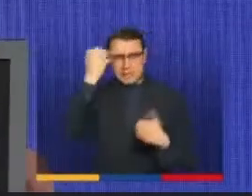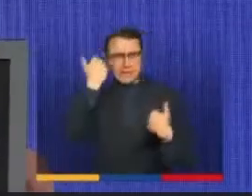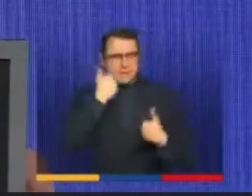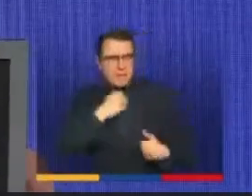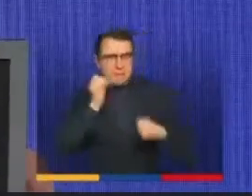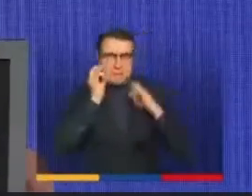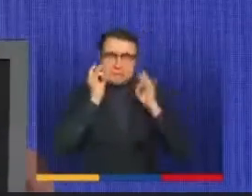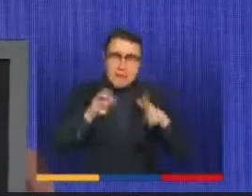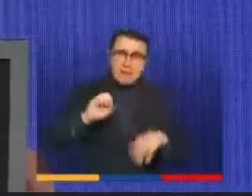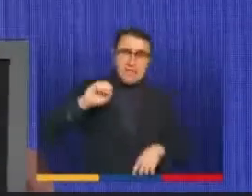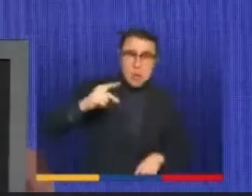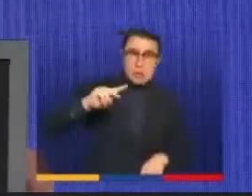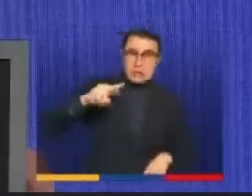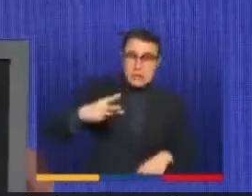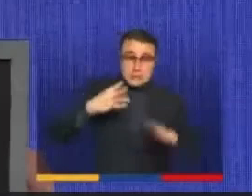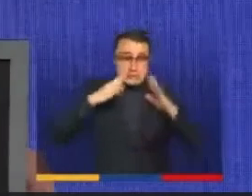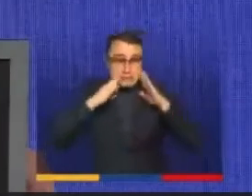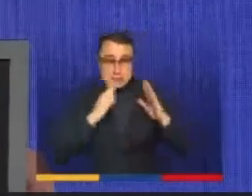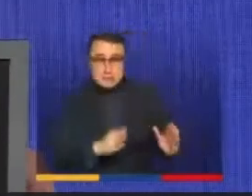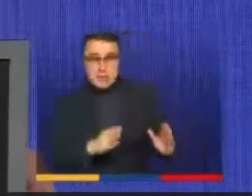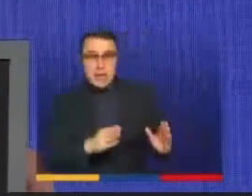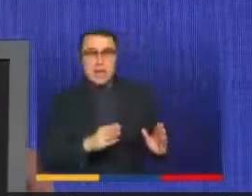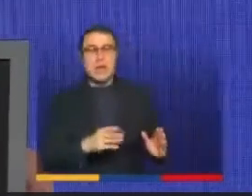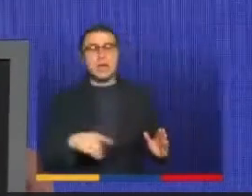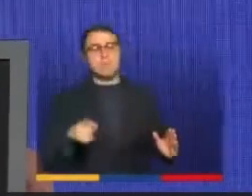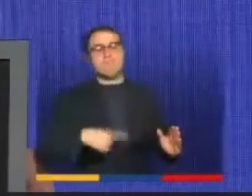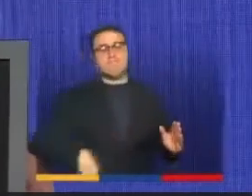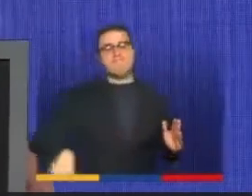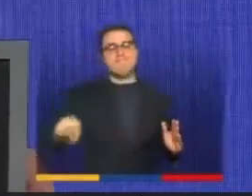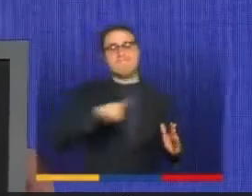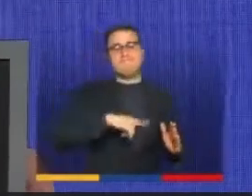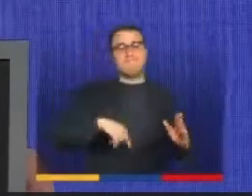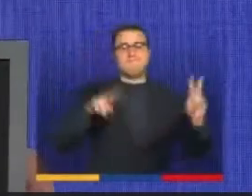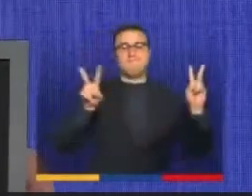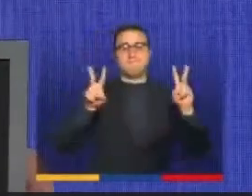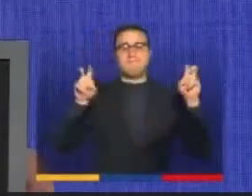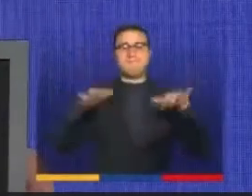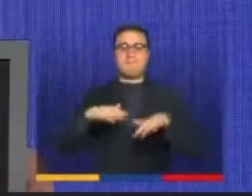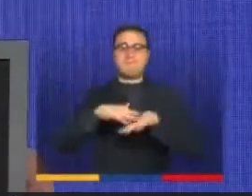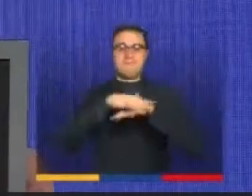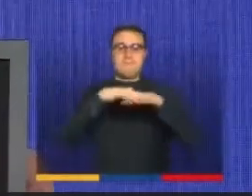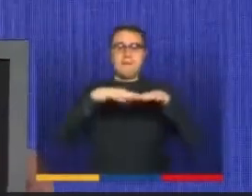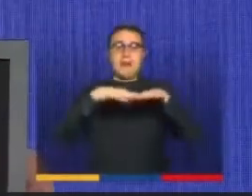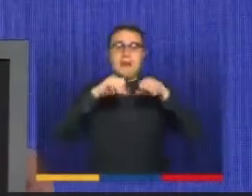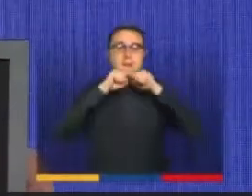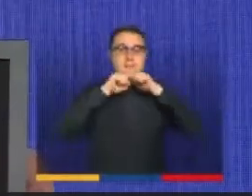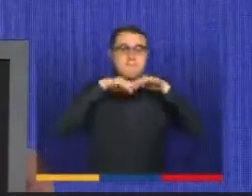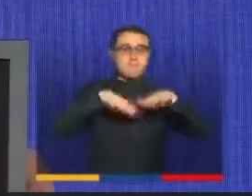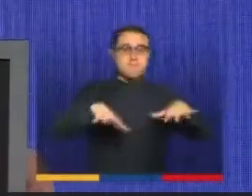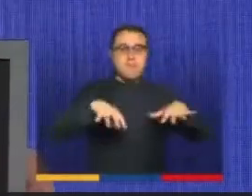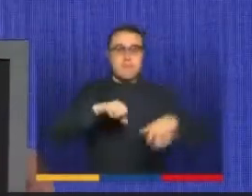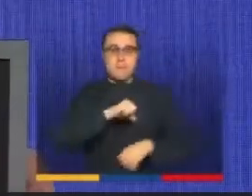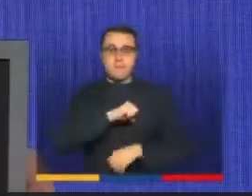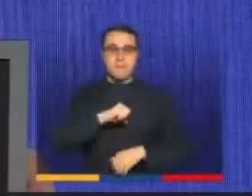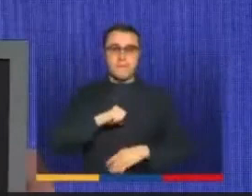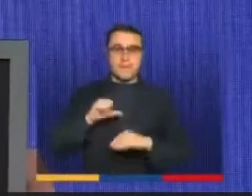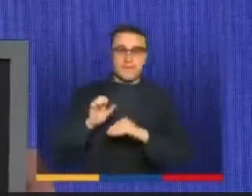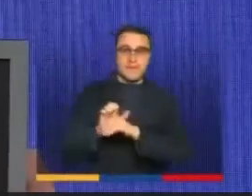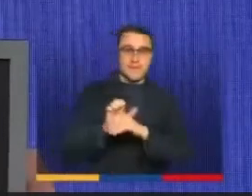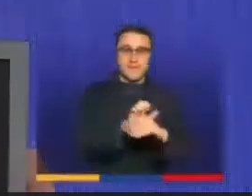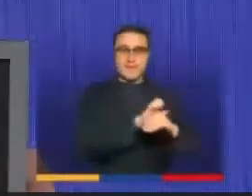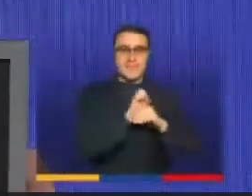secundaria, terciaria, entonces hace la referencia a una red público-privada de entidades de